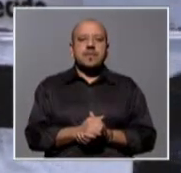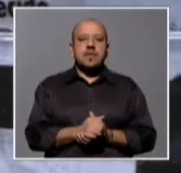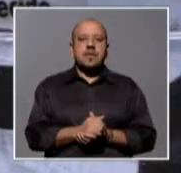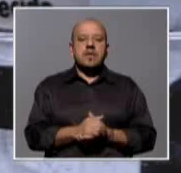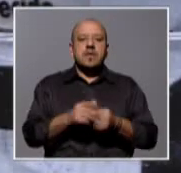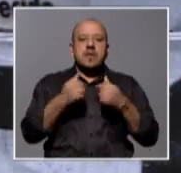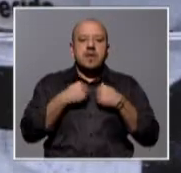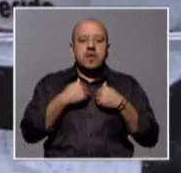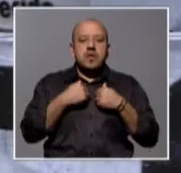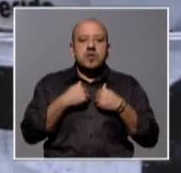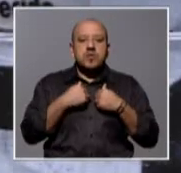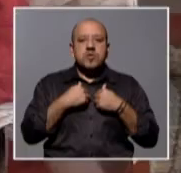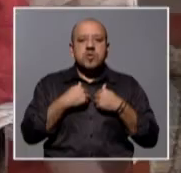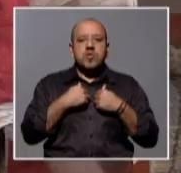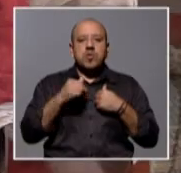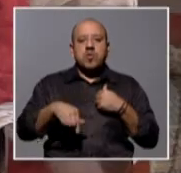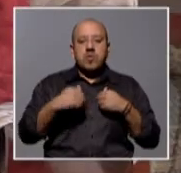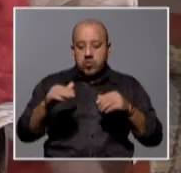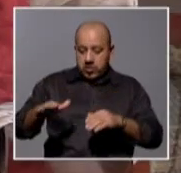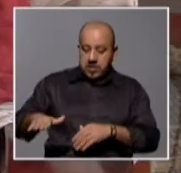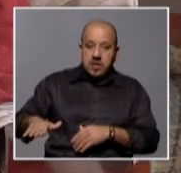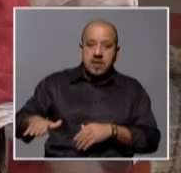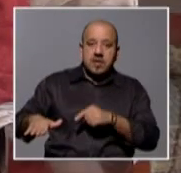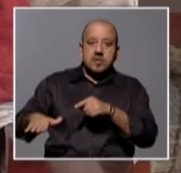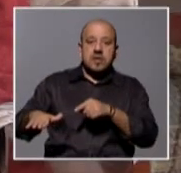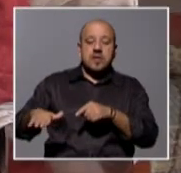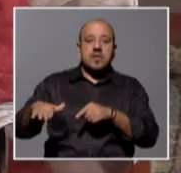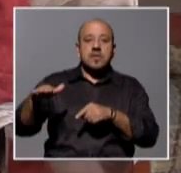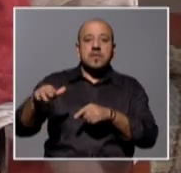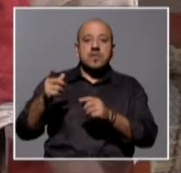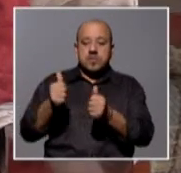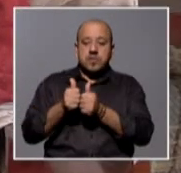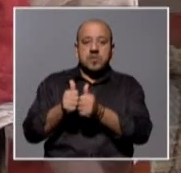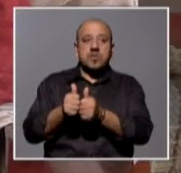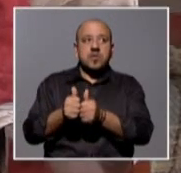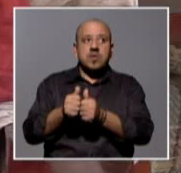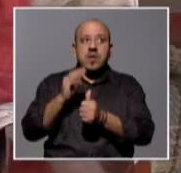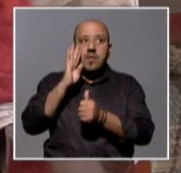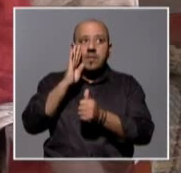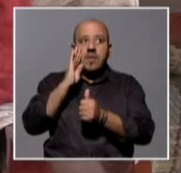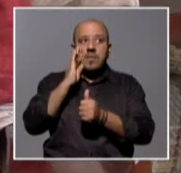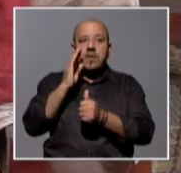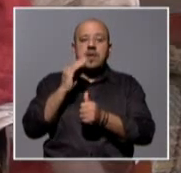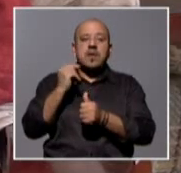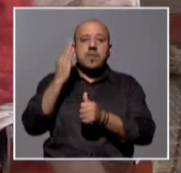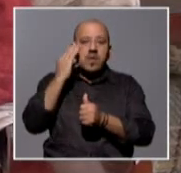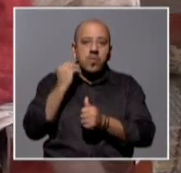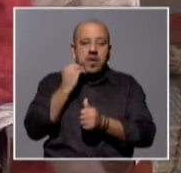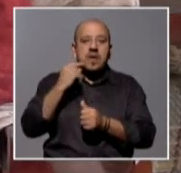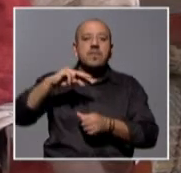Yo desde niña, chiquita, acompaño a mi madre, a mi abuela, a mi